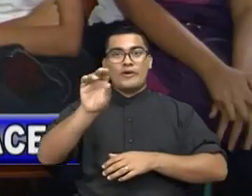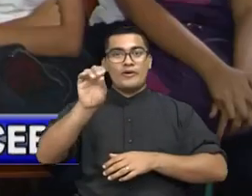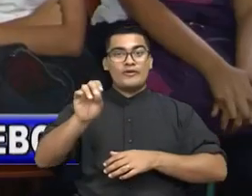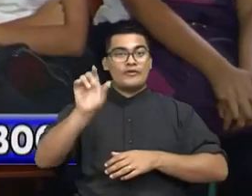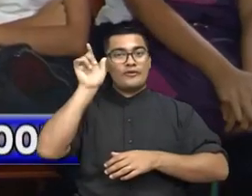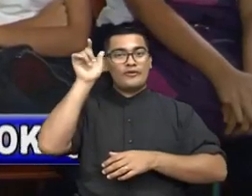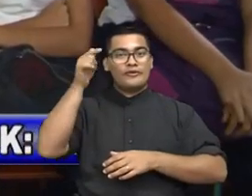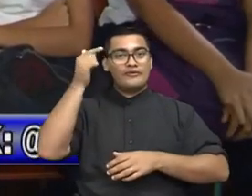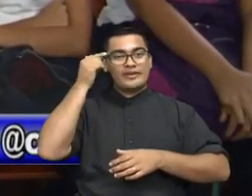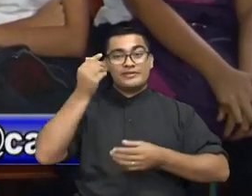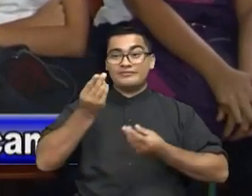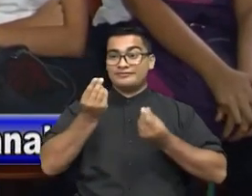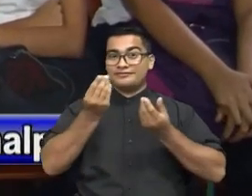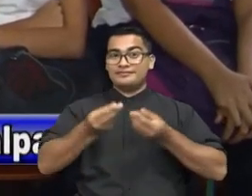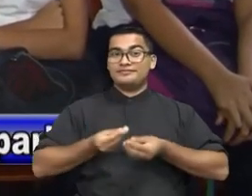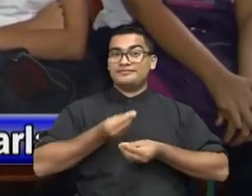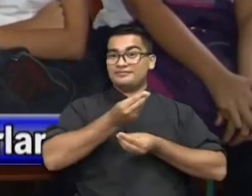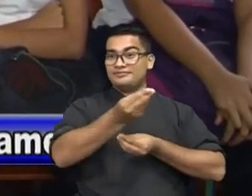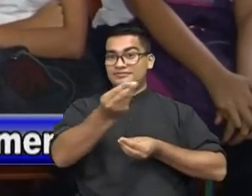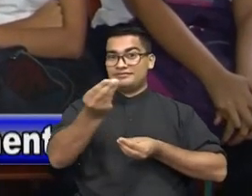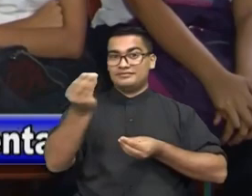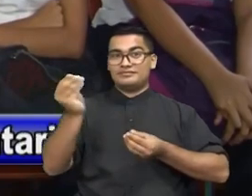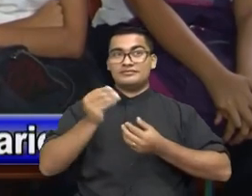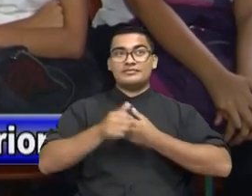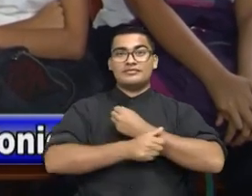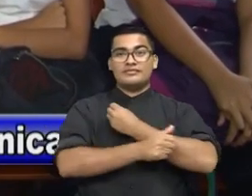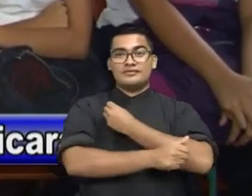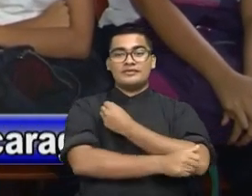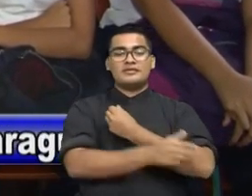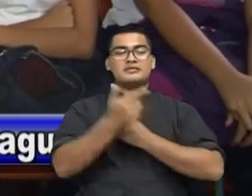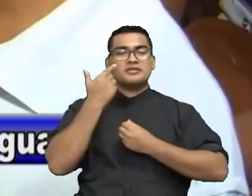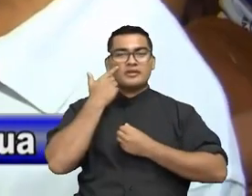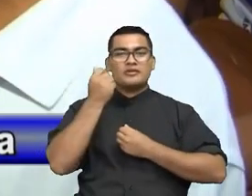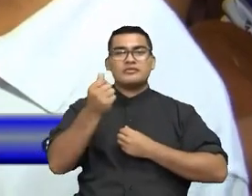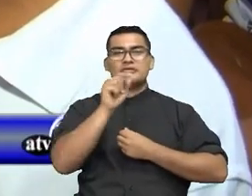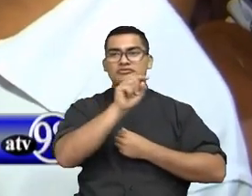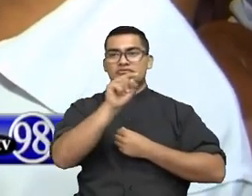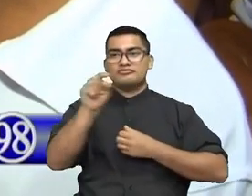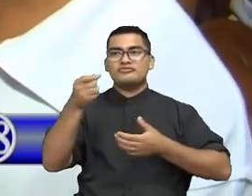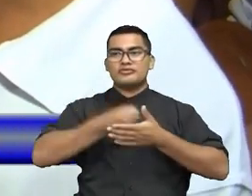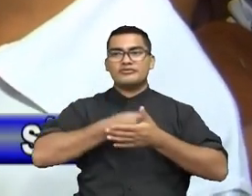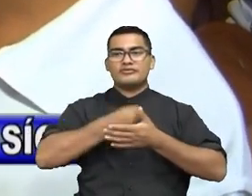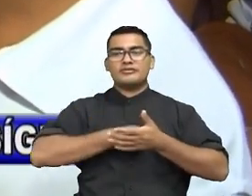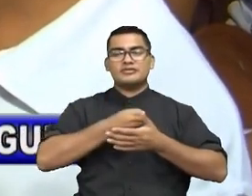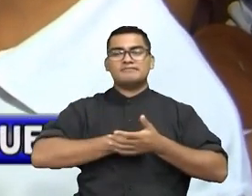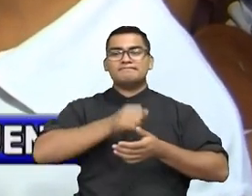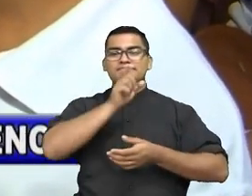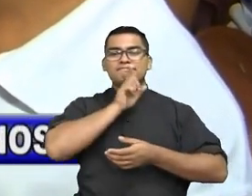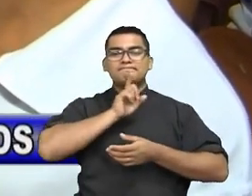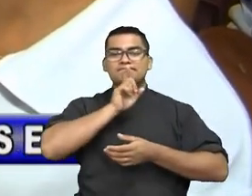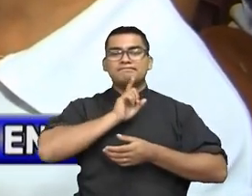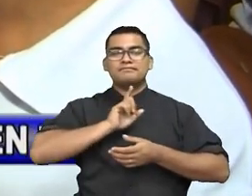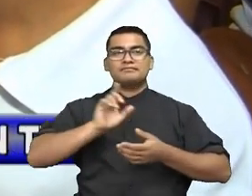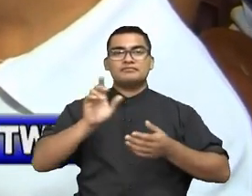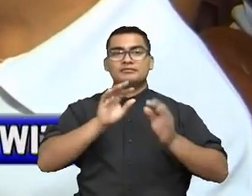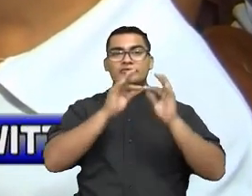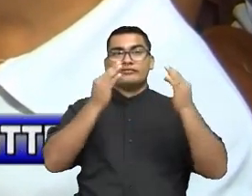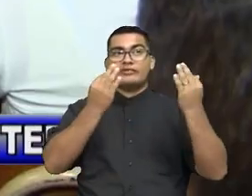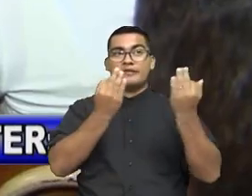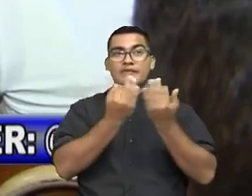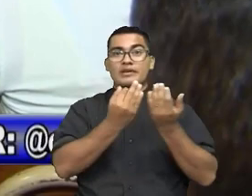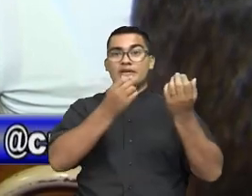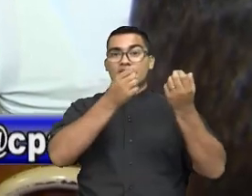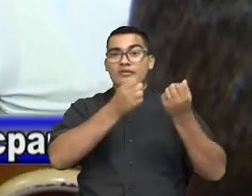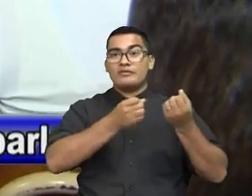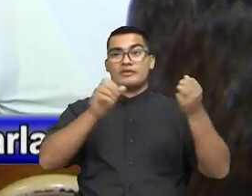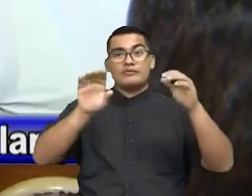bachilleres que año con año entrega el gobierno sandinista en reconocimiento al esfuerzo, dedicación y empeño que realizan las familias y los